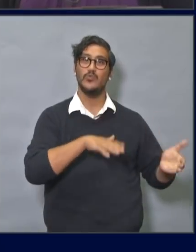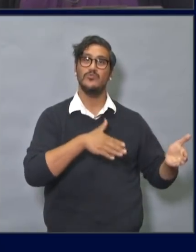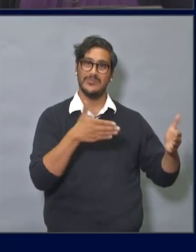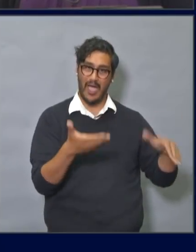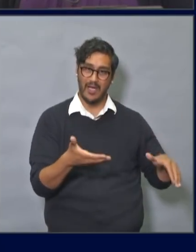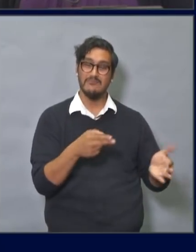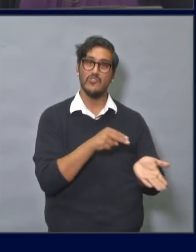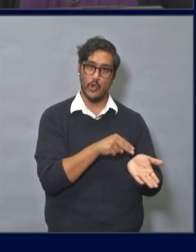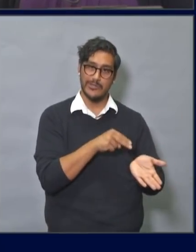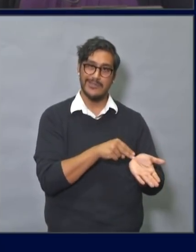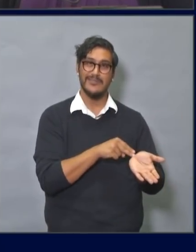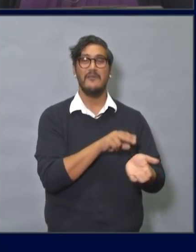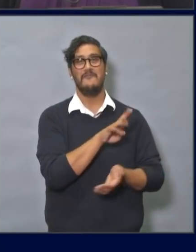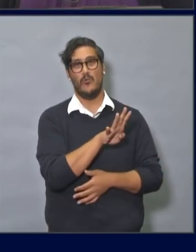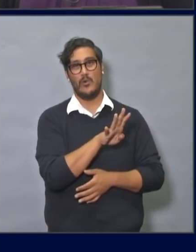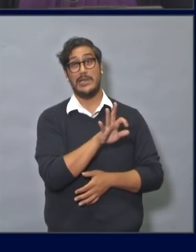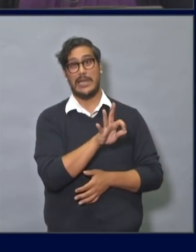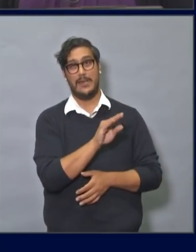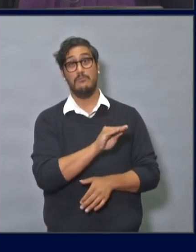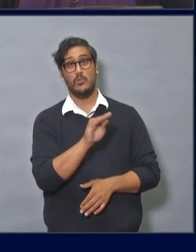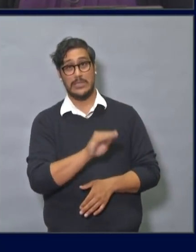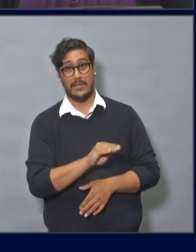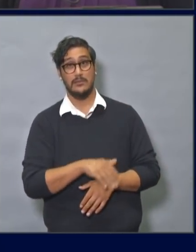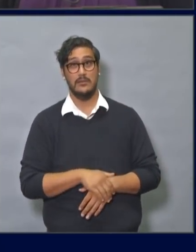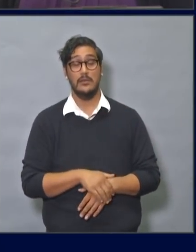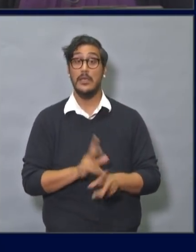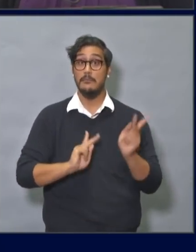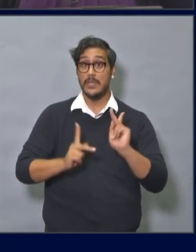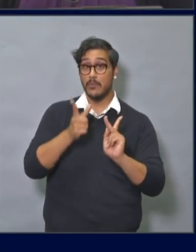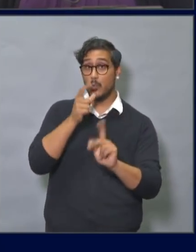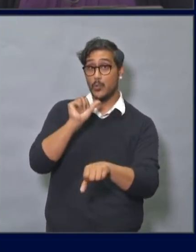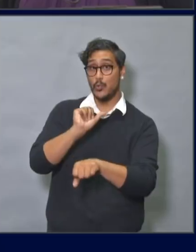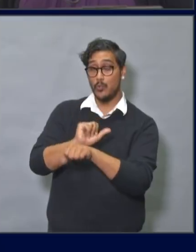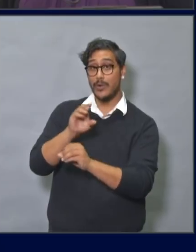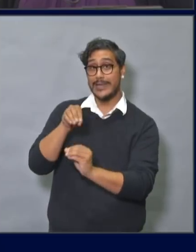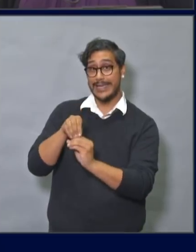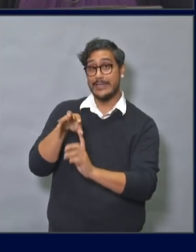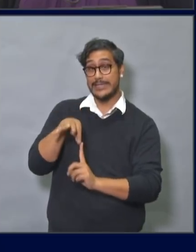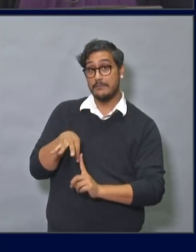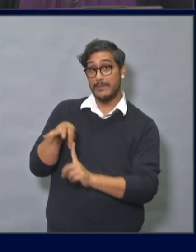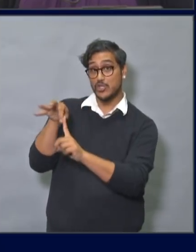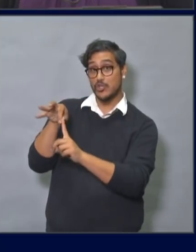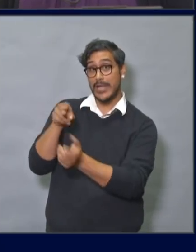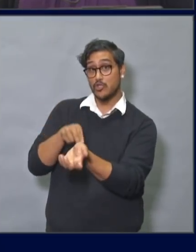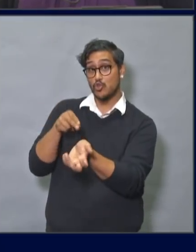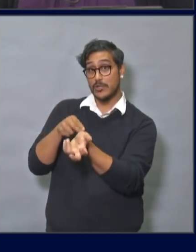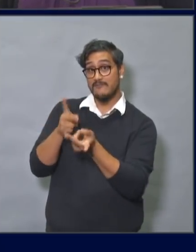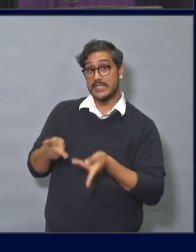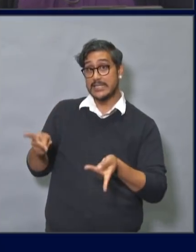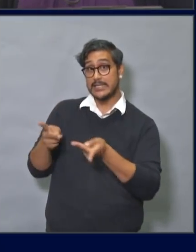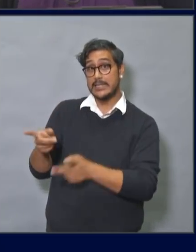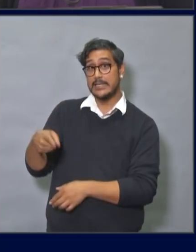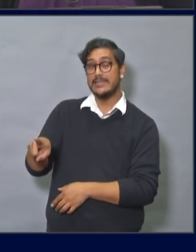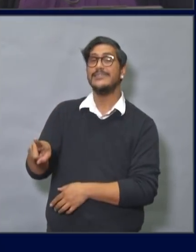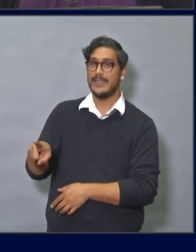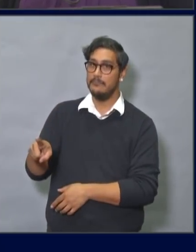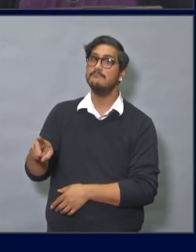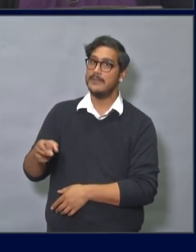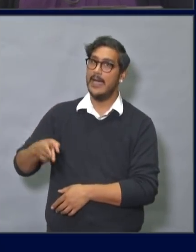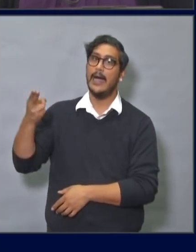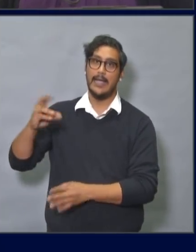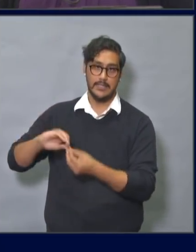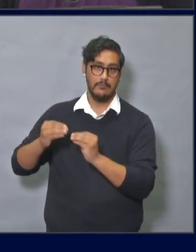fallecimientos, 49%, y los que trabajan en centros de enfermería especializada representan la gran mayoría